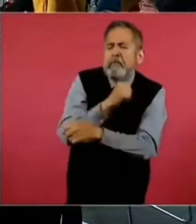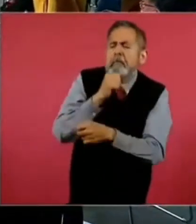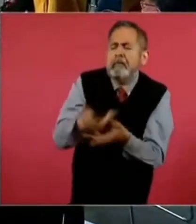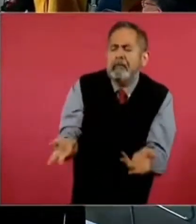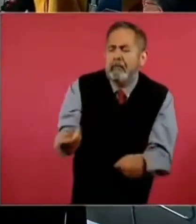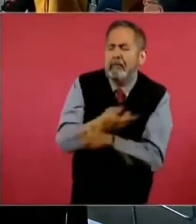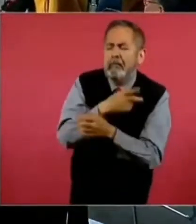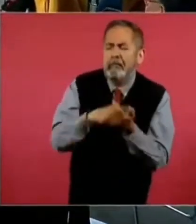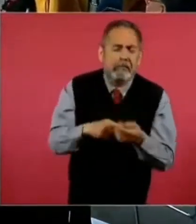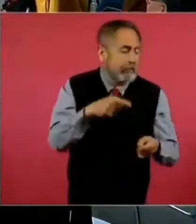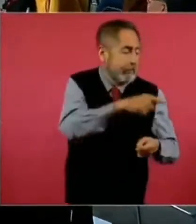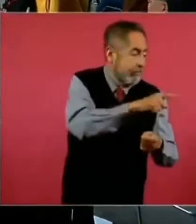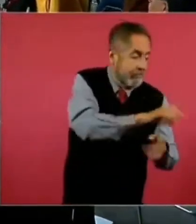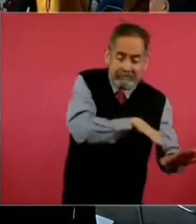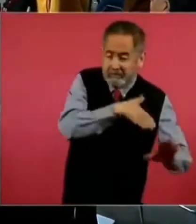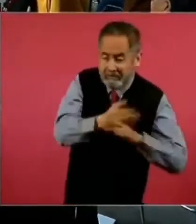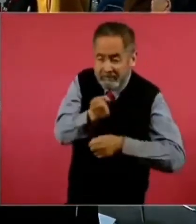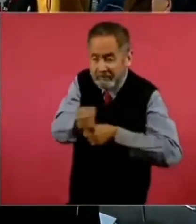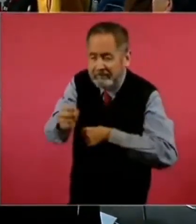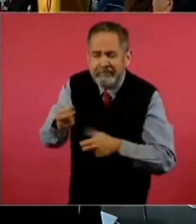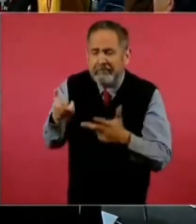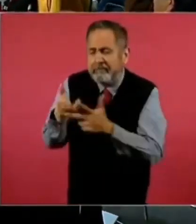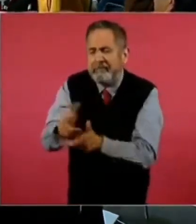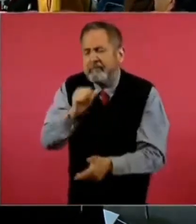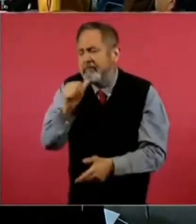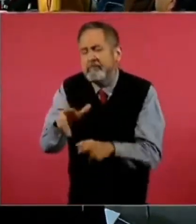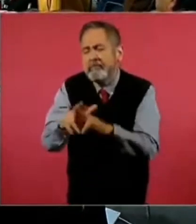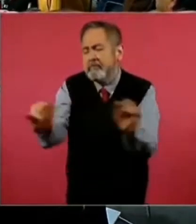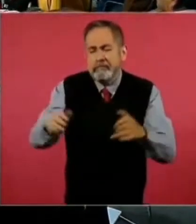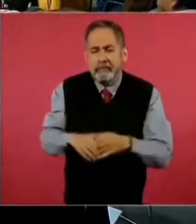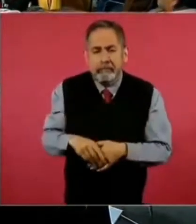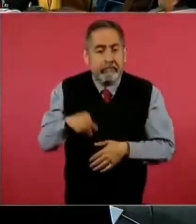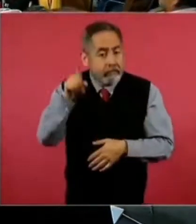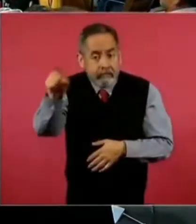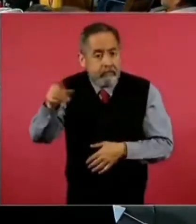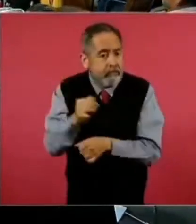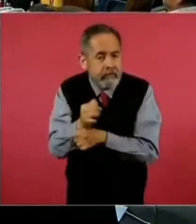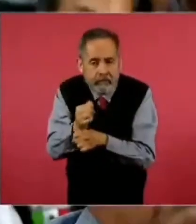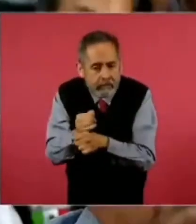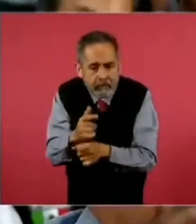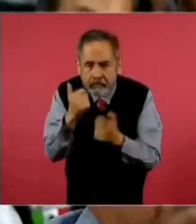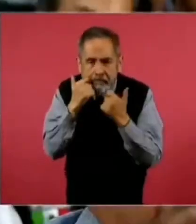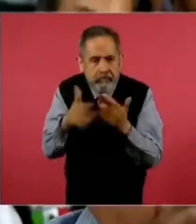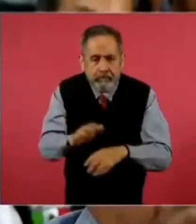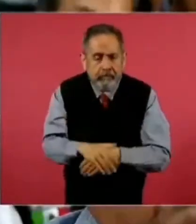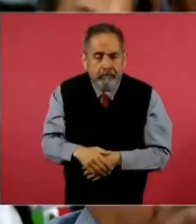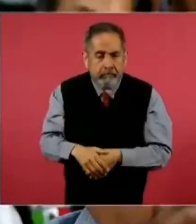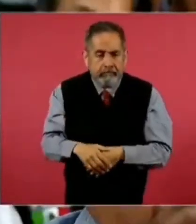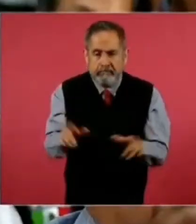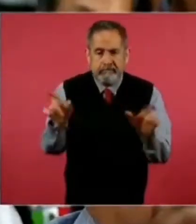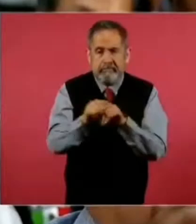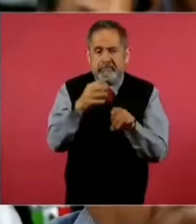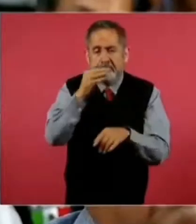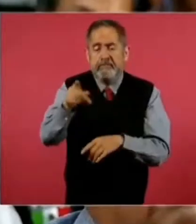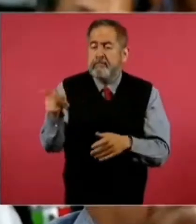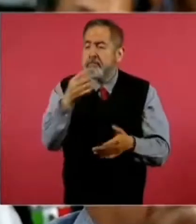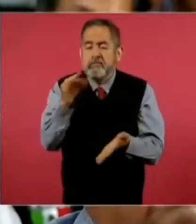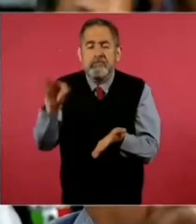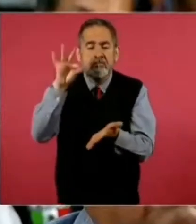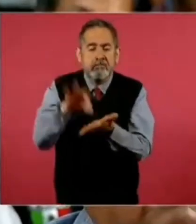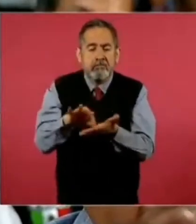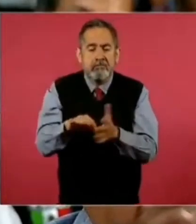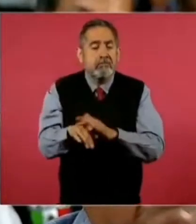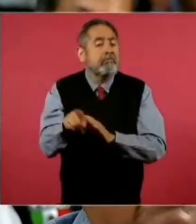los elementos para acreditar el delito ni quiso investigar. Y sin decir más, define y